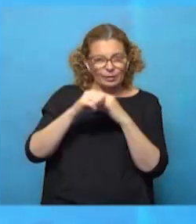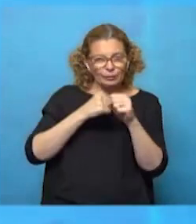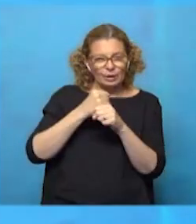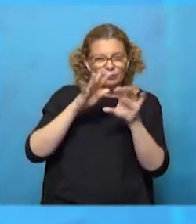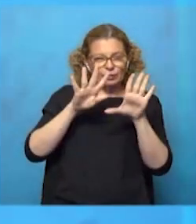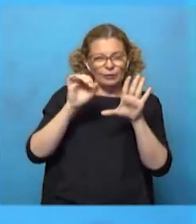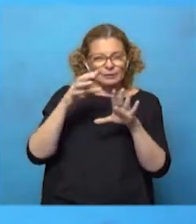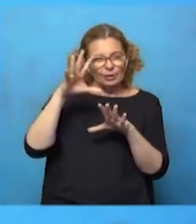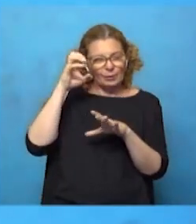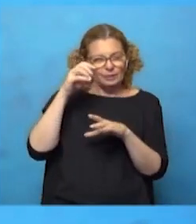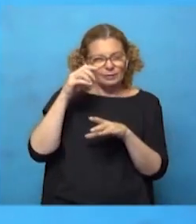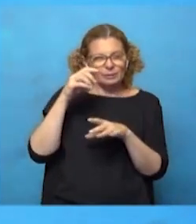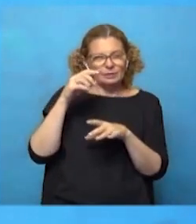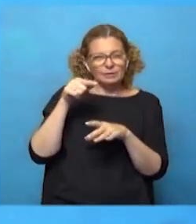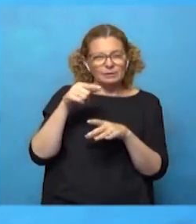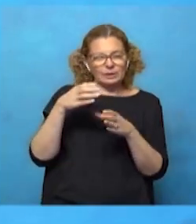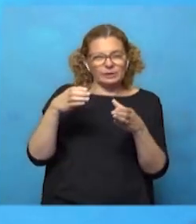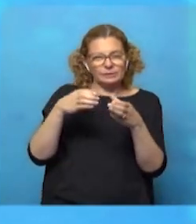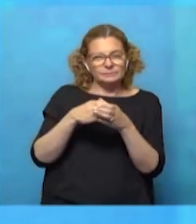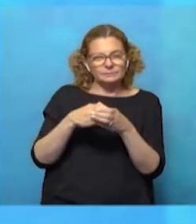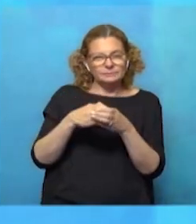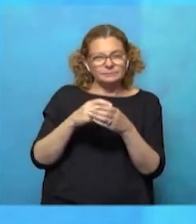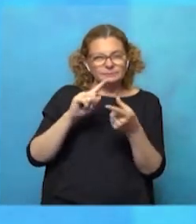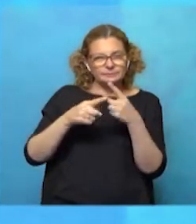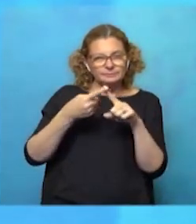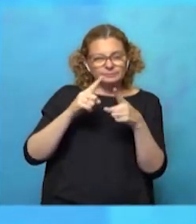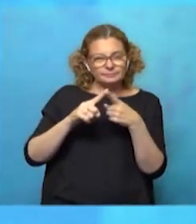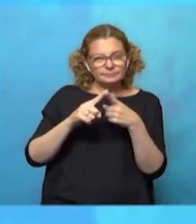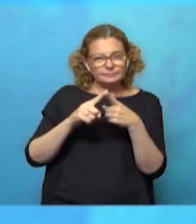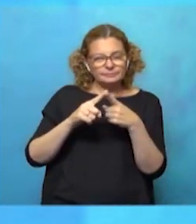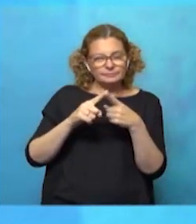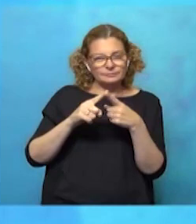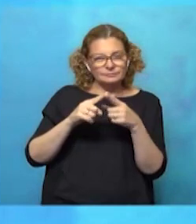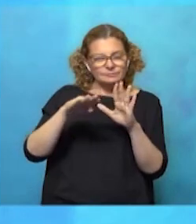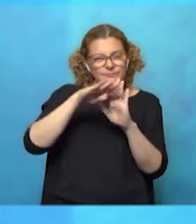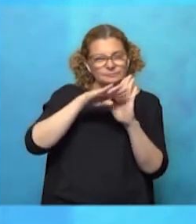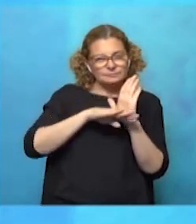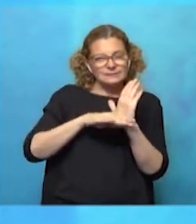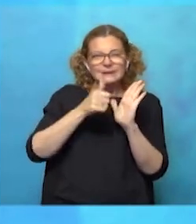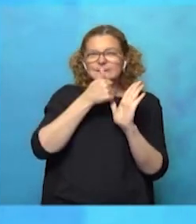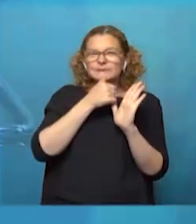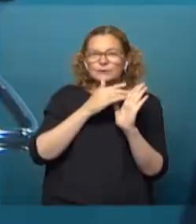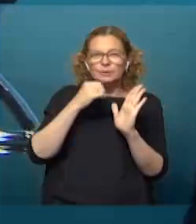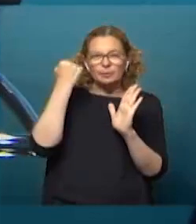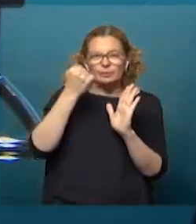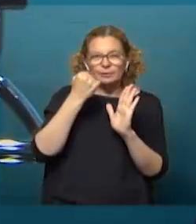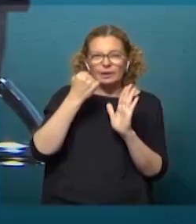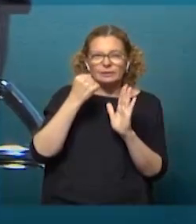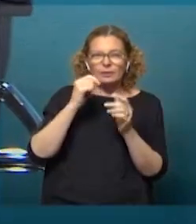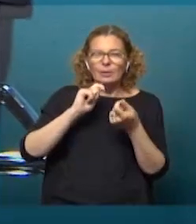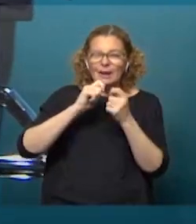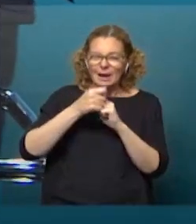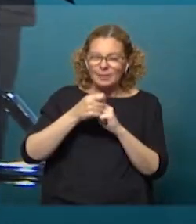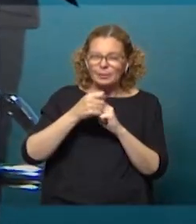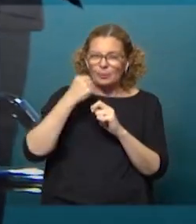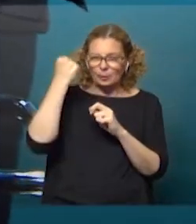corregirme si me equivoco vos formaste parte de discusiones de elaboraciones de planes de historia importantes que han generado una repercusión